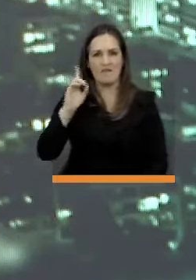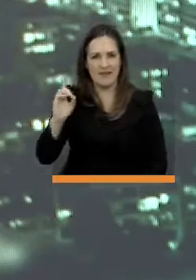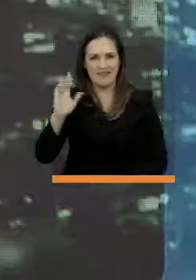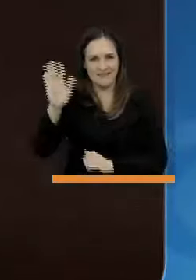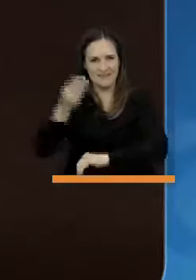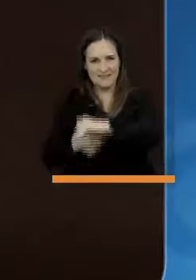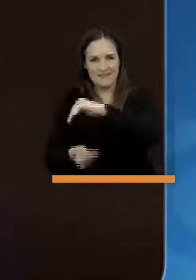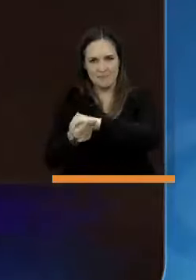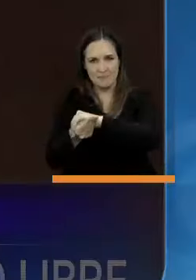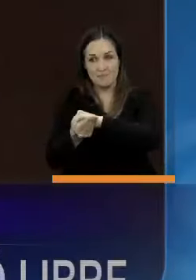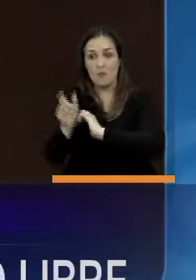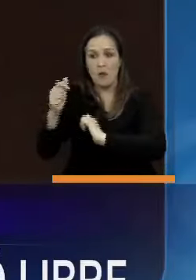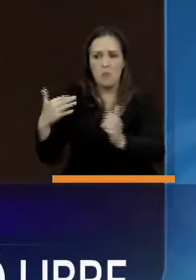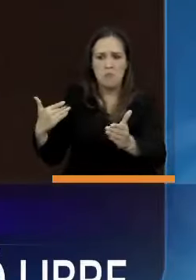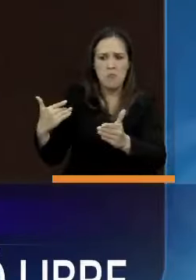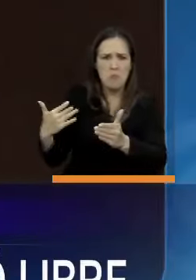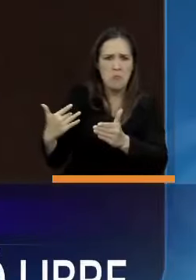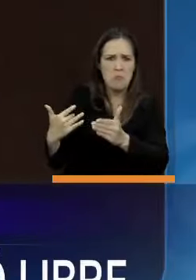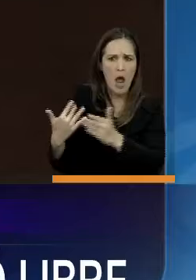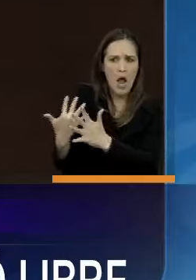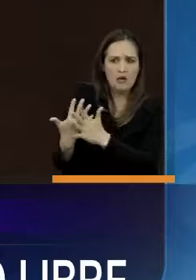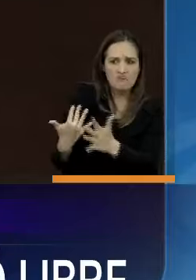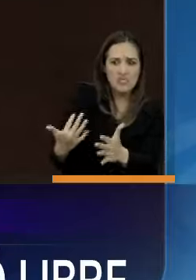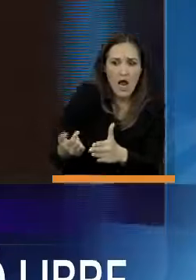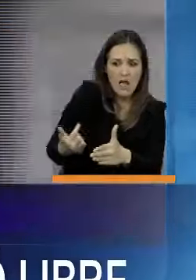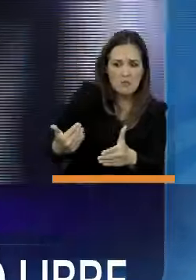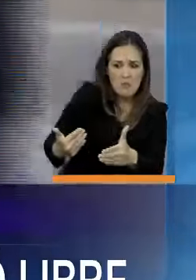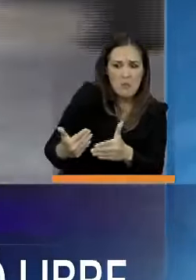libertad condicional. El expresidente de